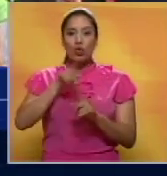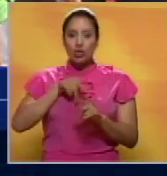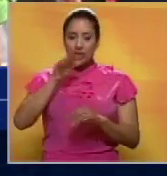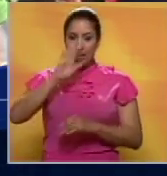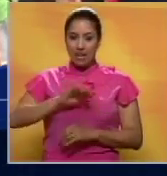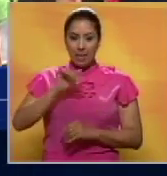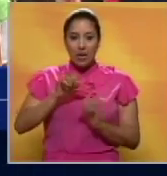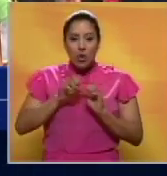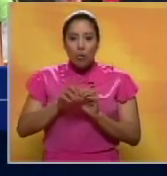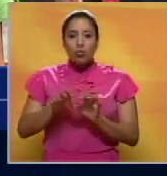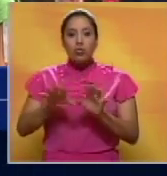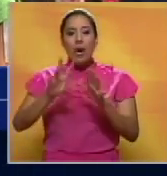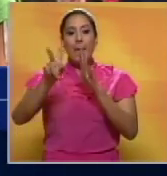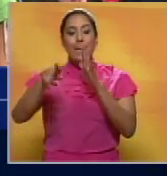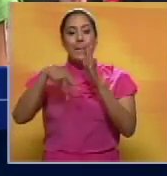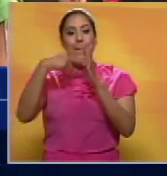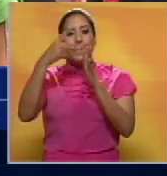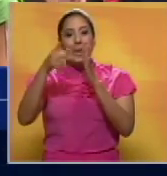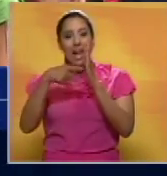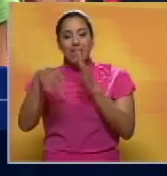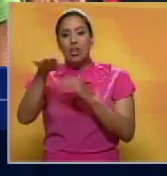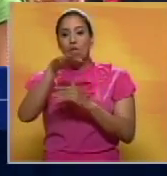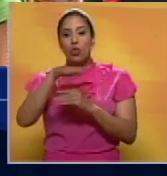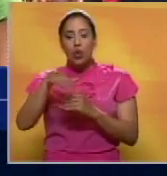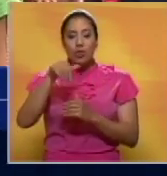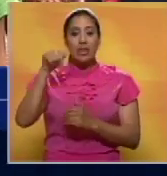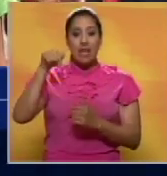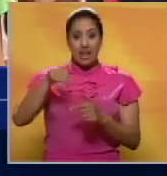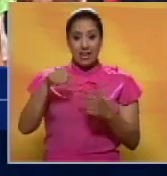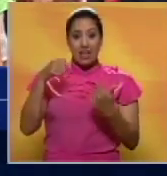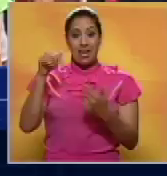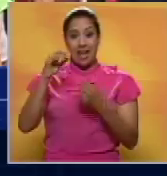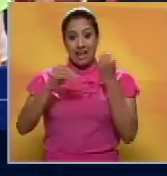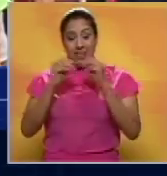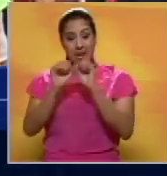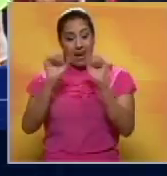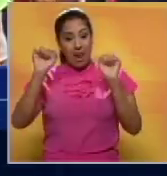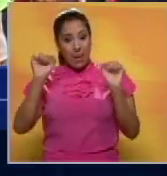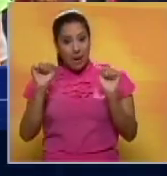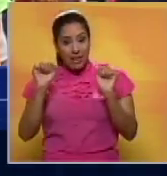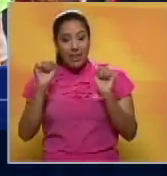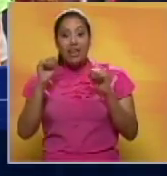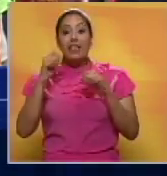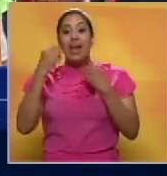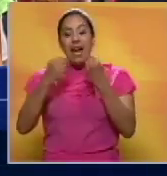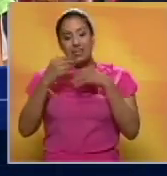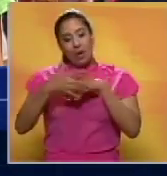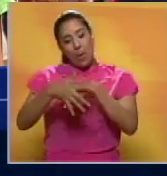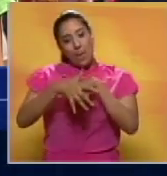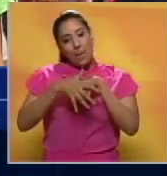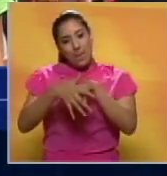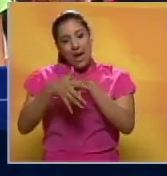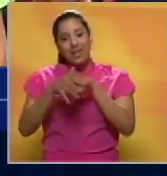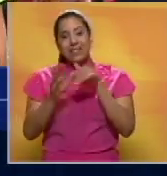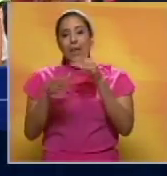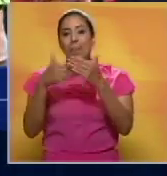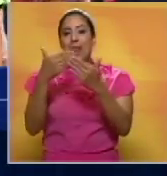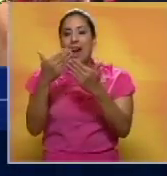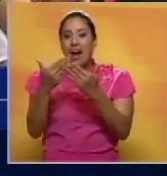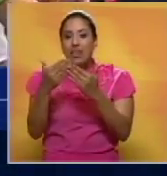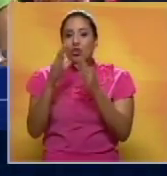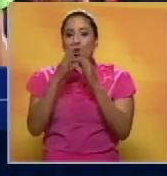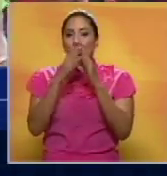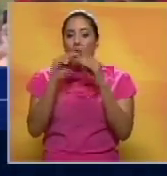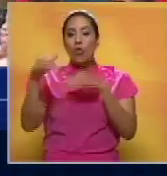Nosotros estamos desplegados en la Plaza Morelos porque durante la mañana de hoy se inició la concentración que llegará